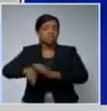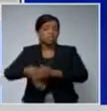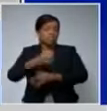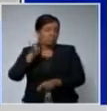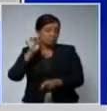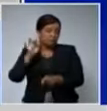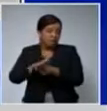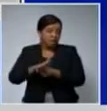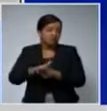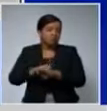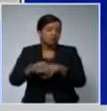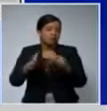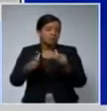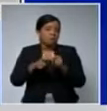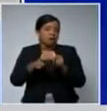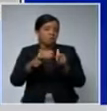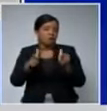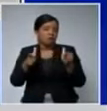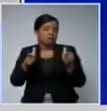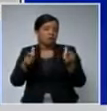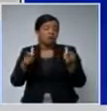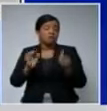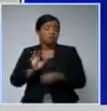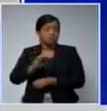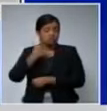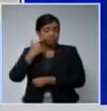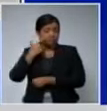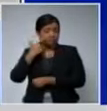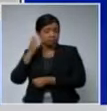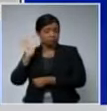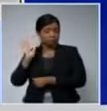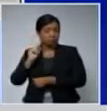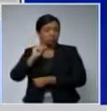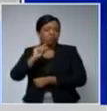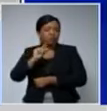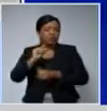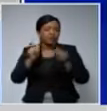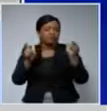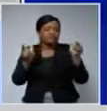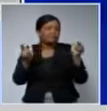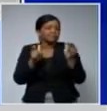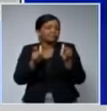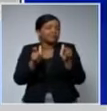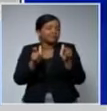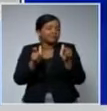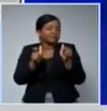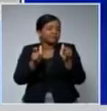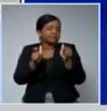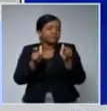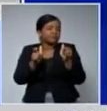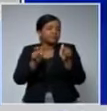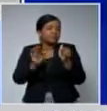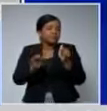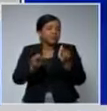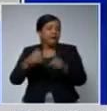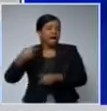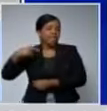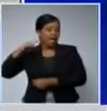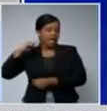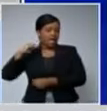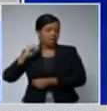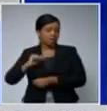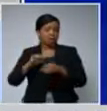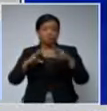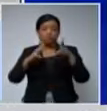como se puede ver ahí, y aunque hubo una reducción en el día de ayer en el número de